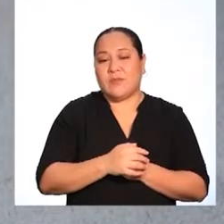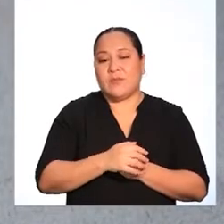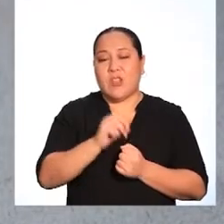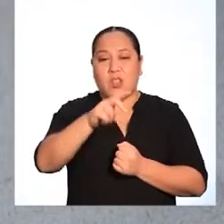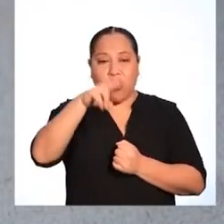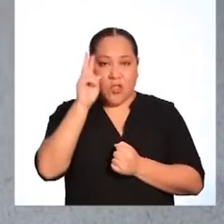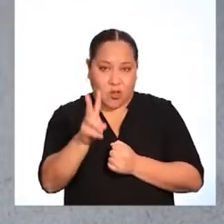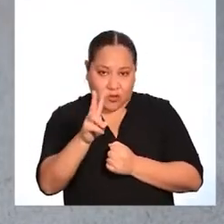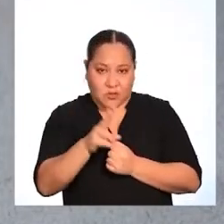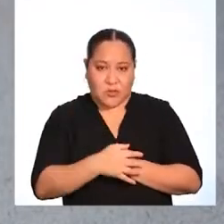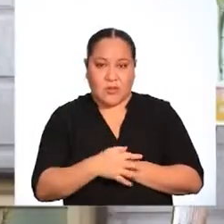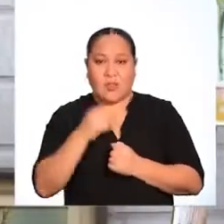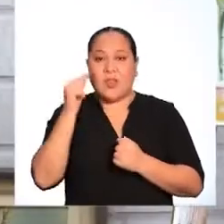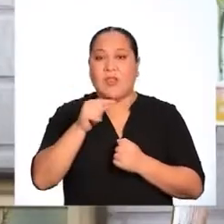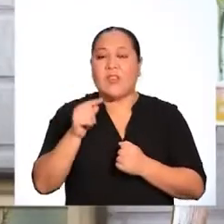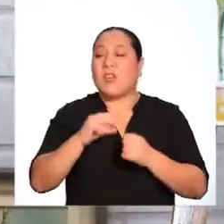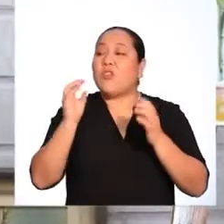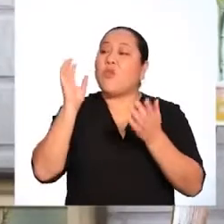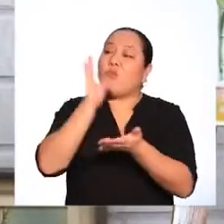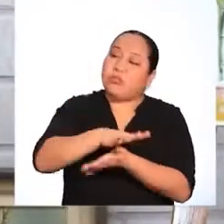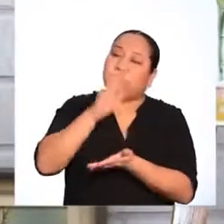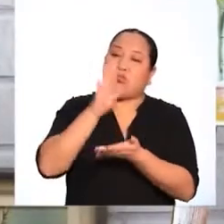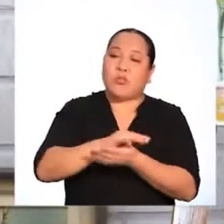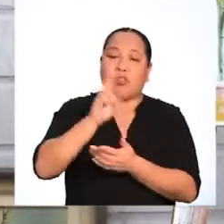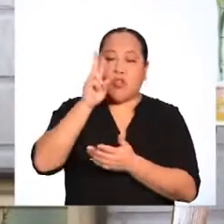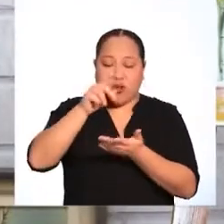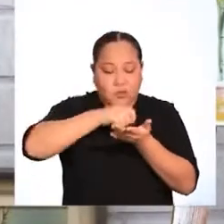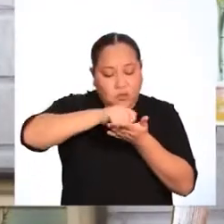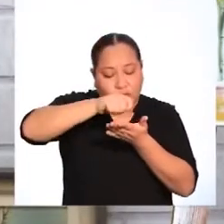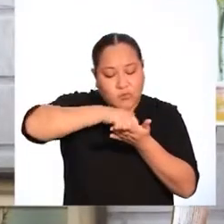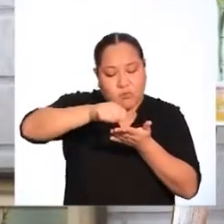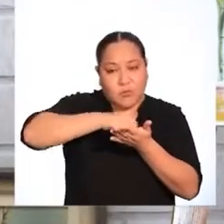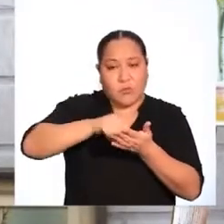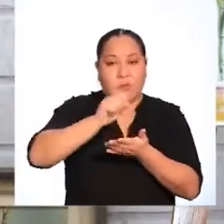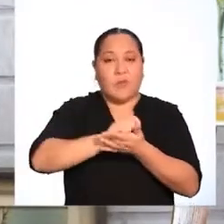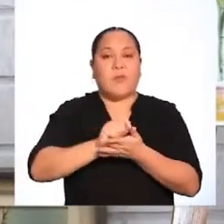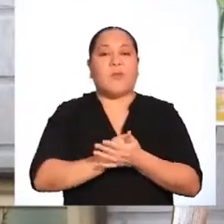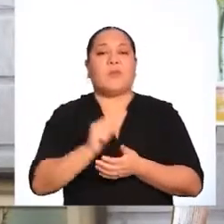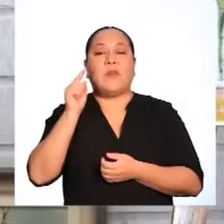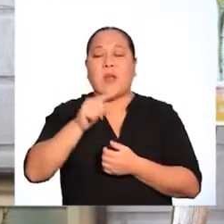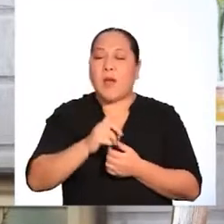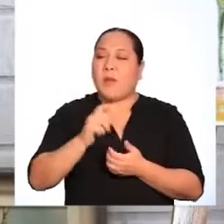y dos más dos voy a aportar